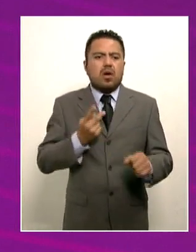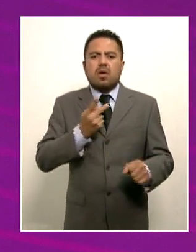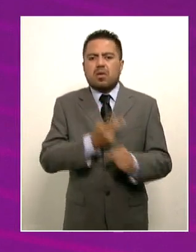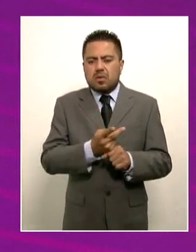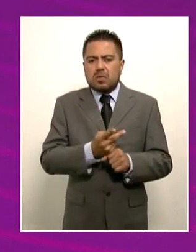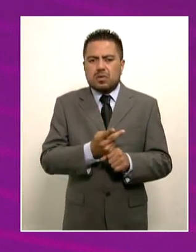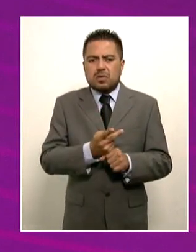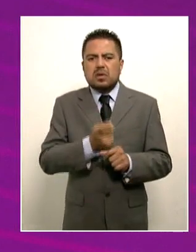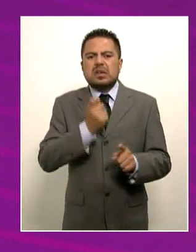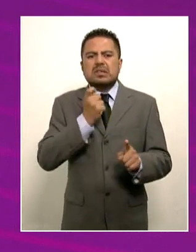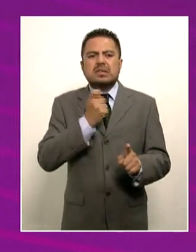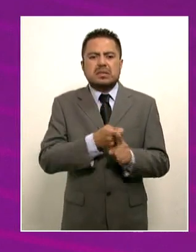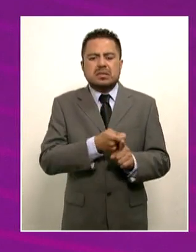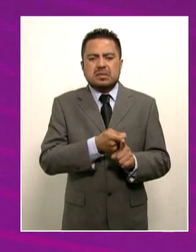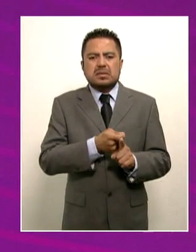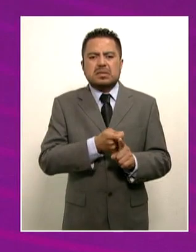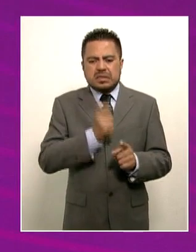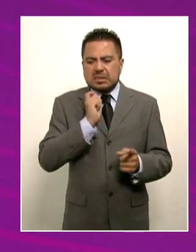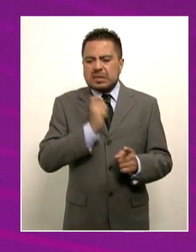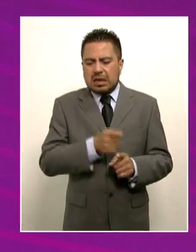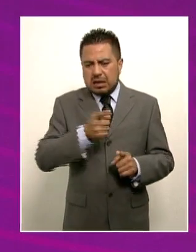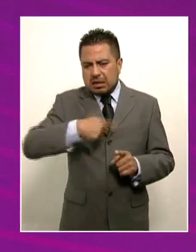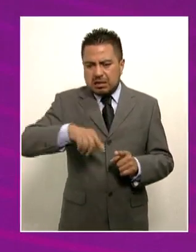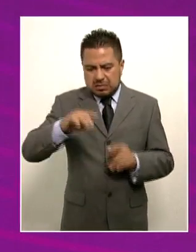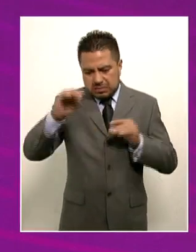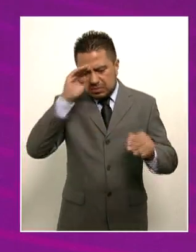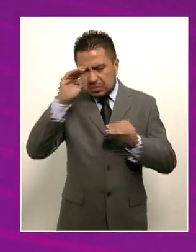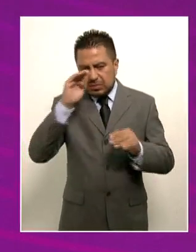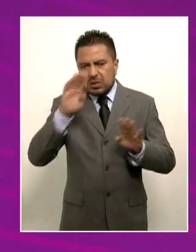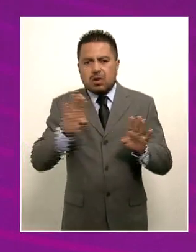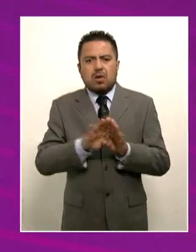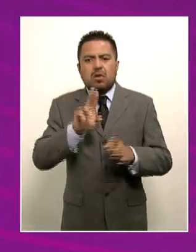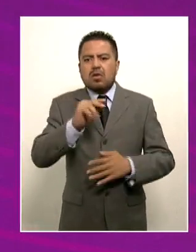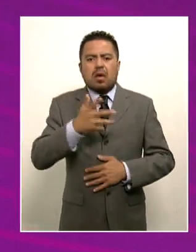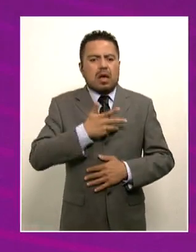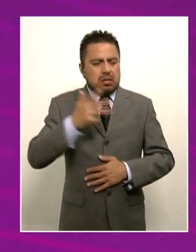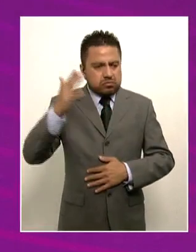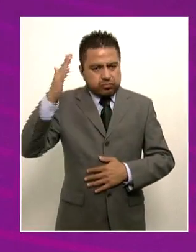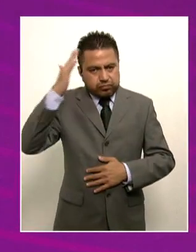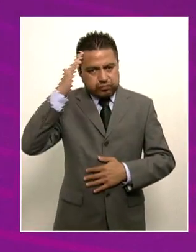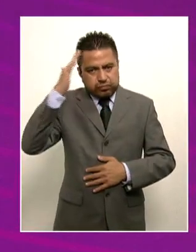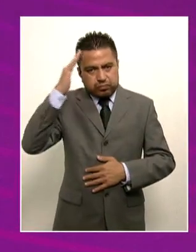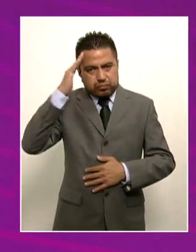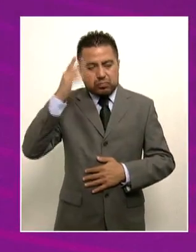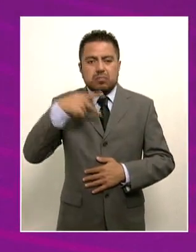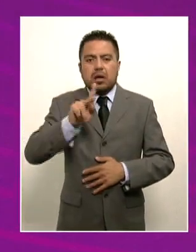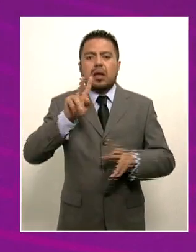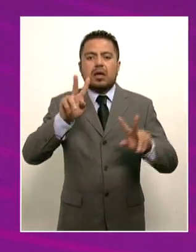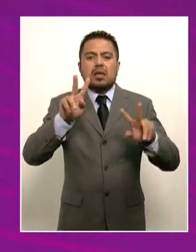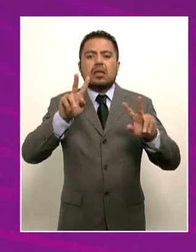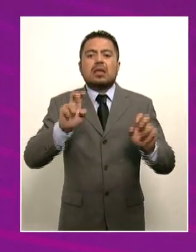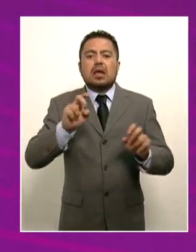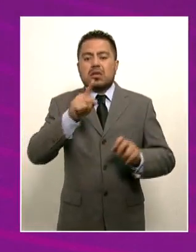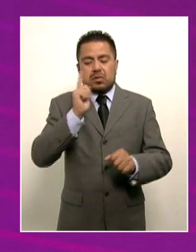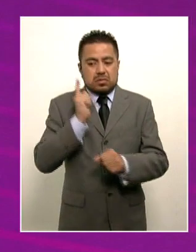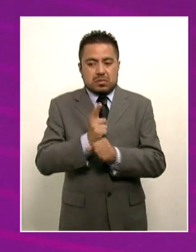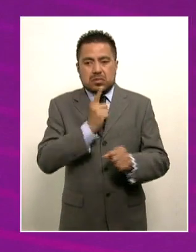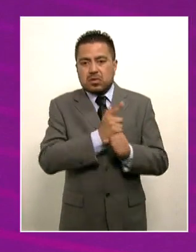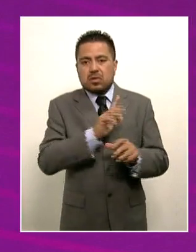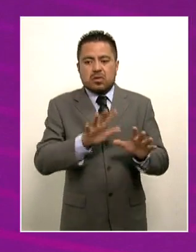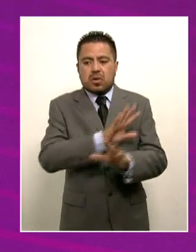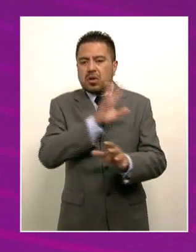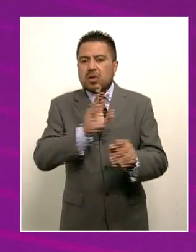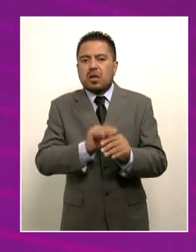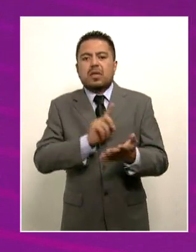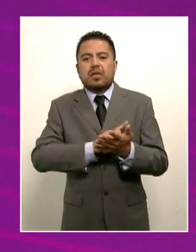de quienes son considerados como no teniendo capacidad, ¿no? Pero el tema es que, pues, si tú ves todos los